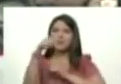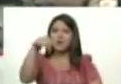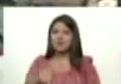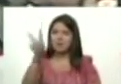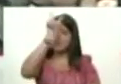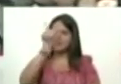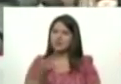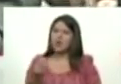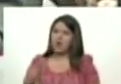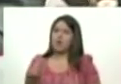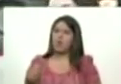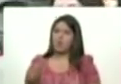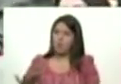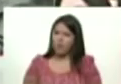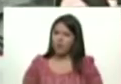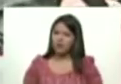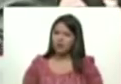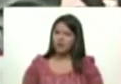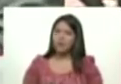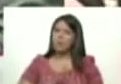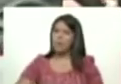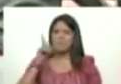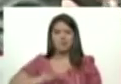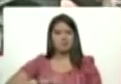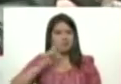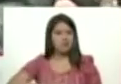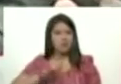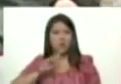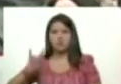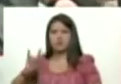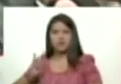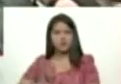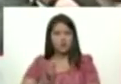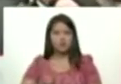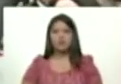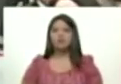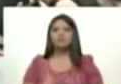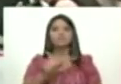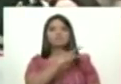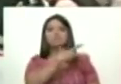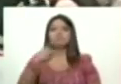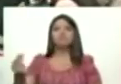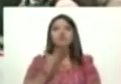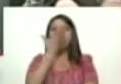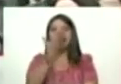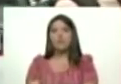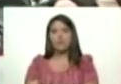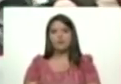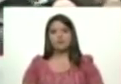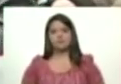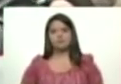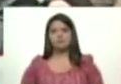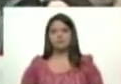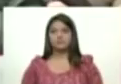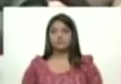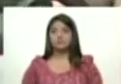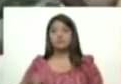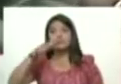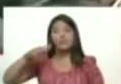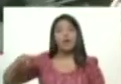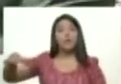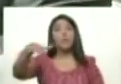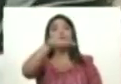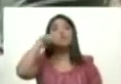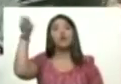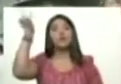Venezuela? Por eso, por mentirosos, por traicioneros, negamos esta propuesta. Y al pueblo venezolano